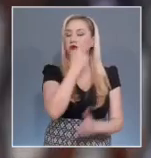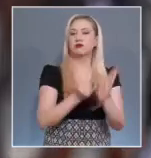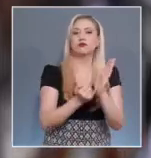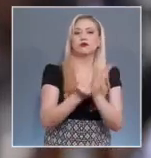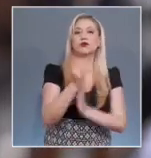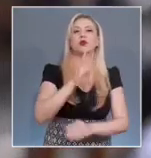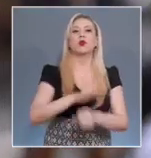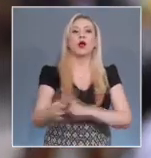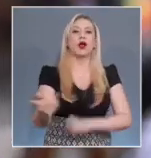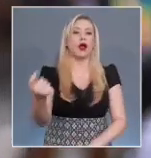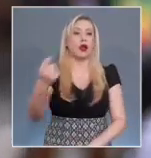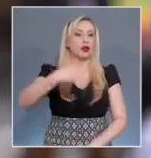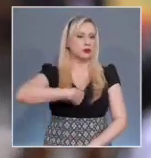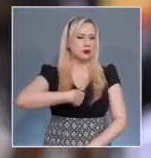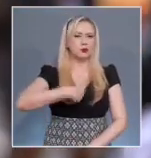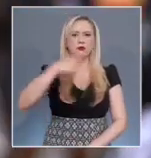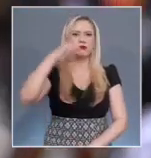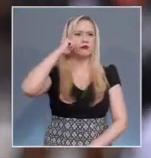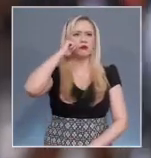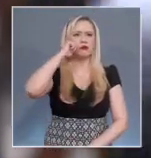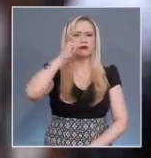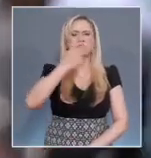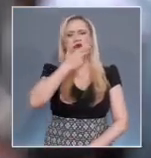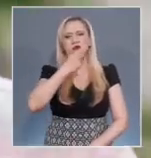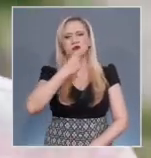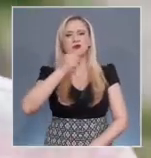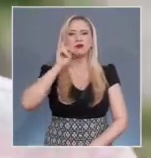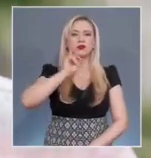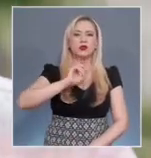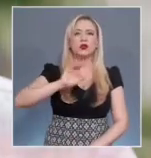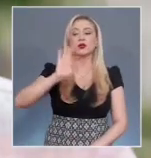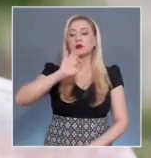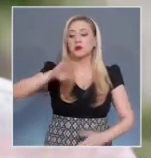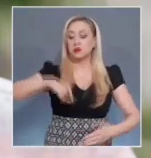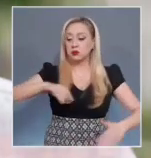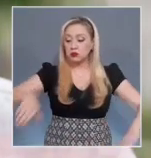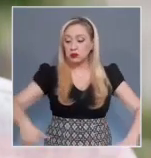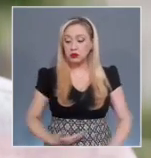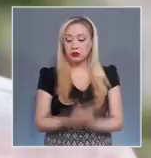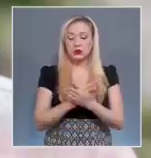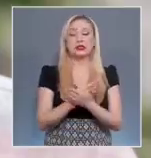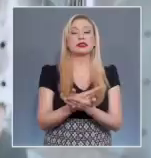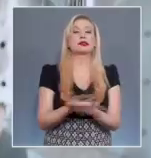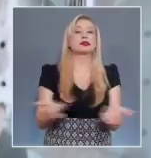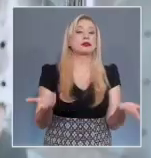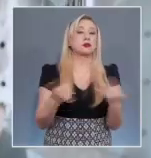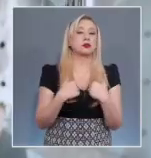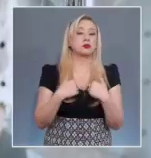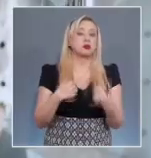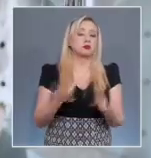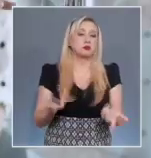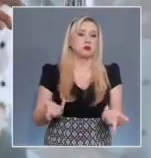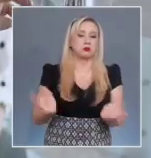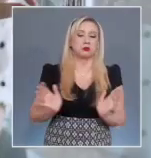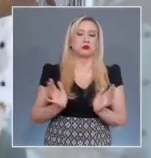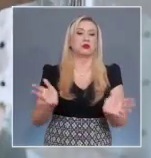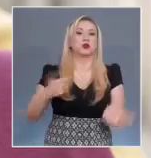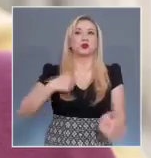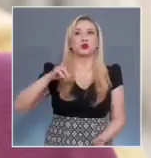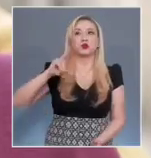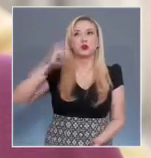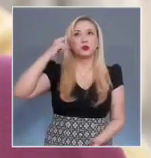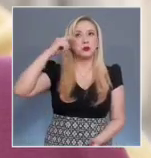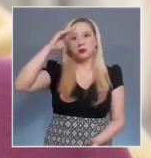sin importar el sexo asignado al momento del nacimiento. Como todos los derechos humanos, está vinculado a otros como el acceso a la salud,